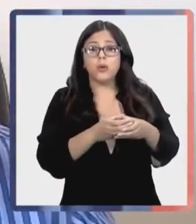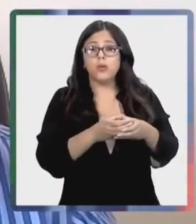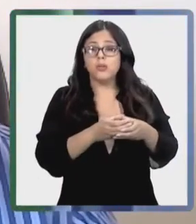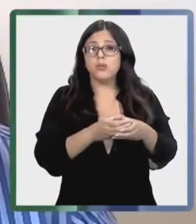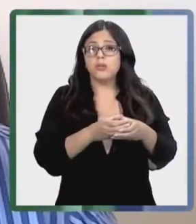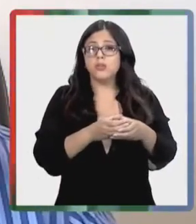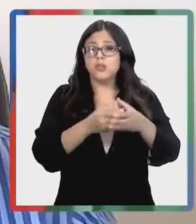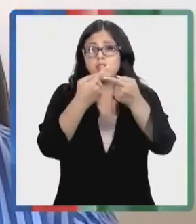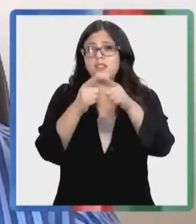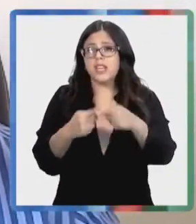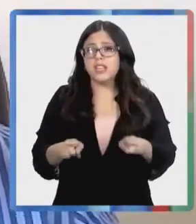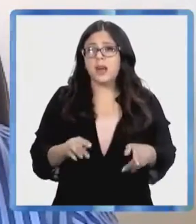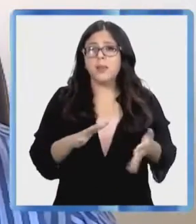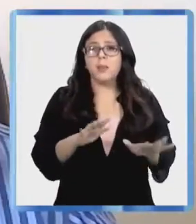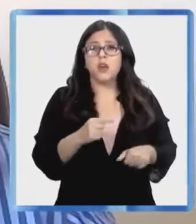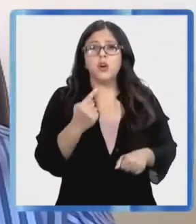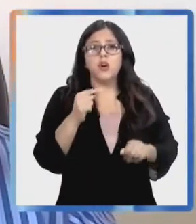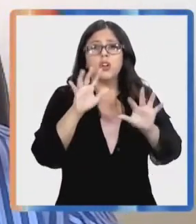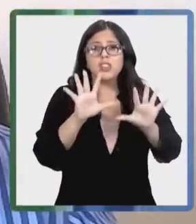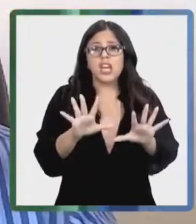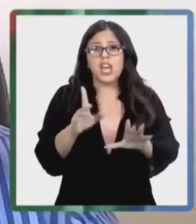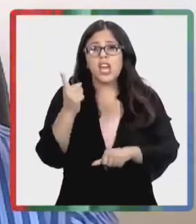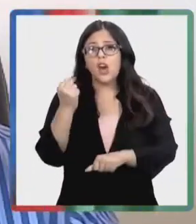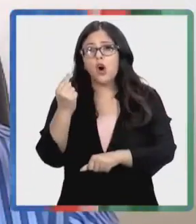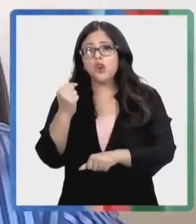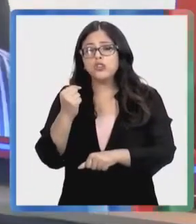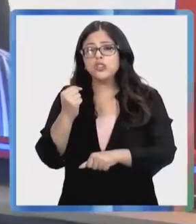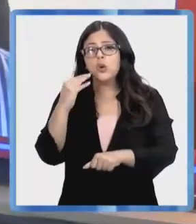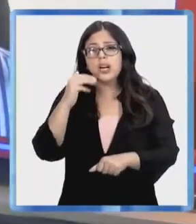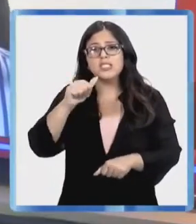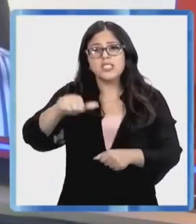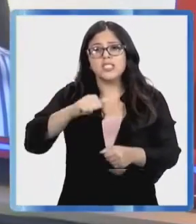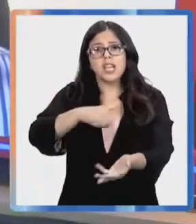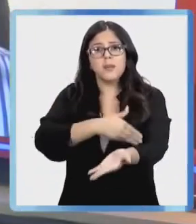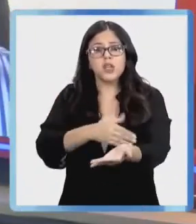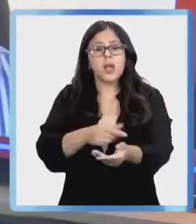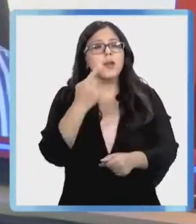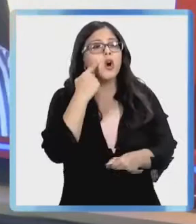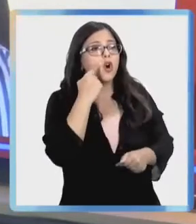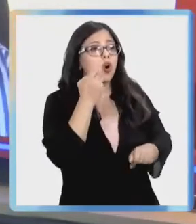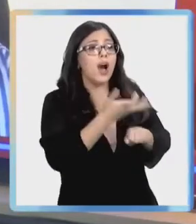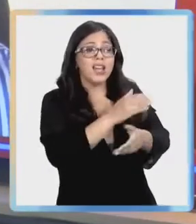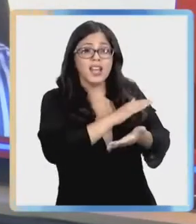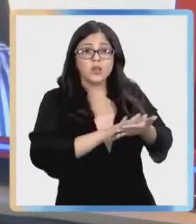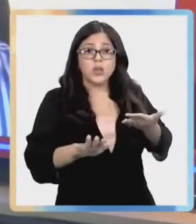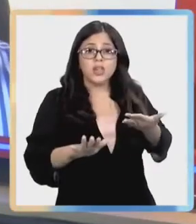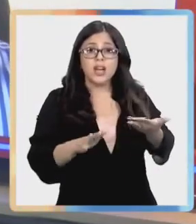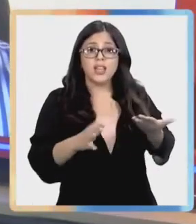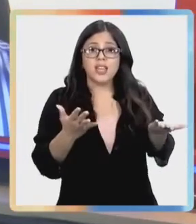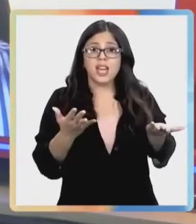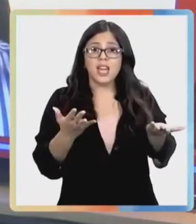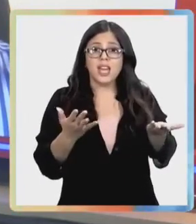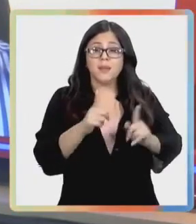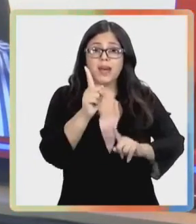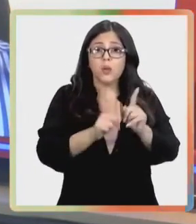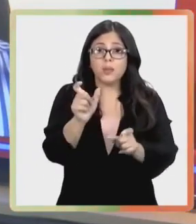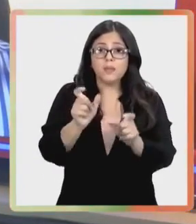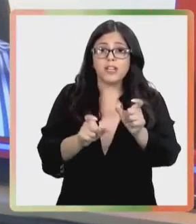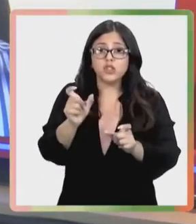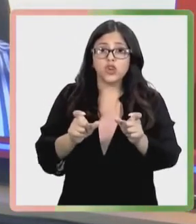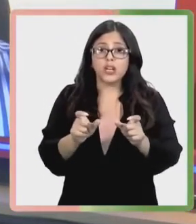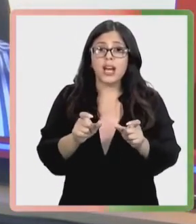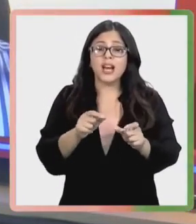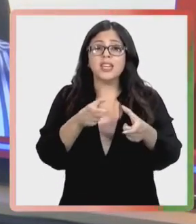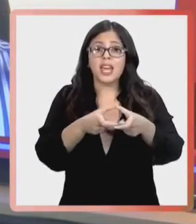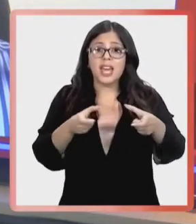hablando de casi 10, 11 millones del total de casi 16 millones. Entonces, Pero recuerde que hay gratuidad total ahora para los usuarios de FONASA en el